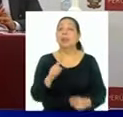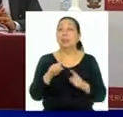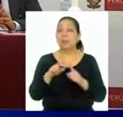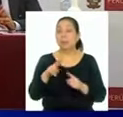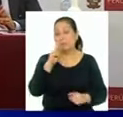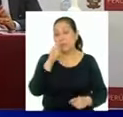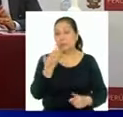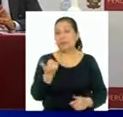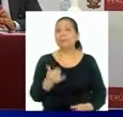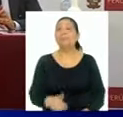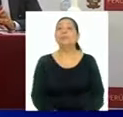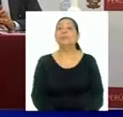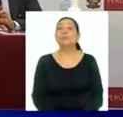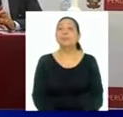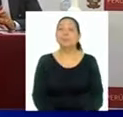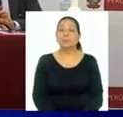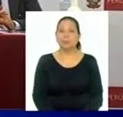Perú.